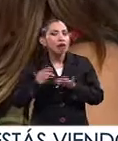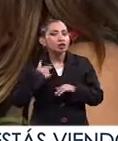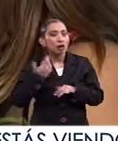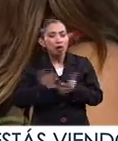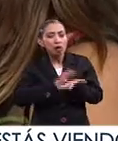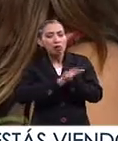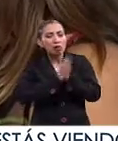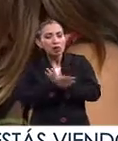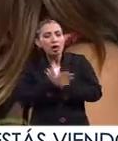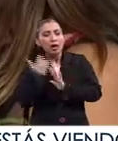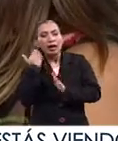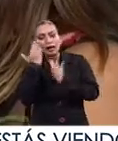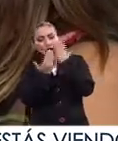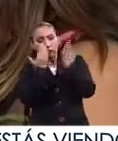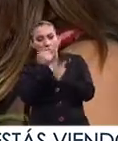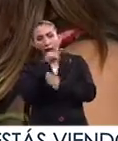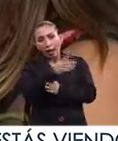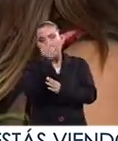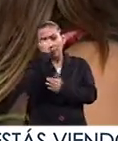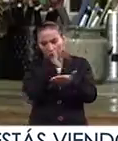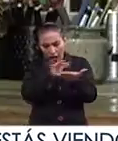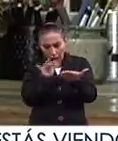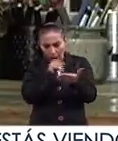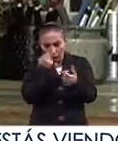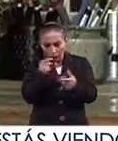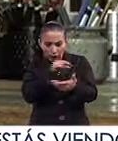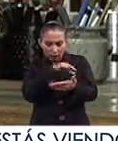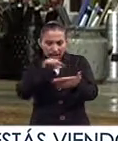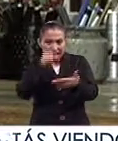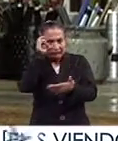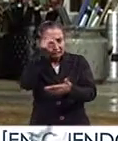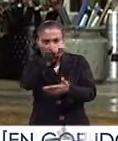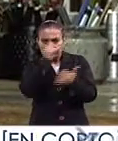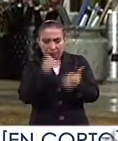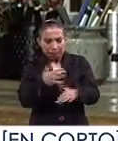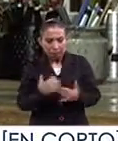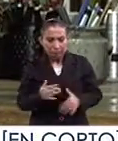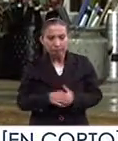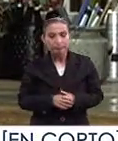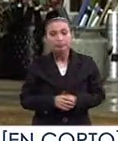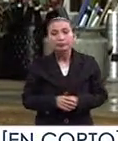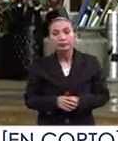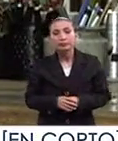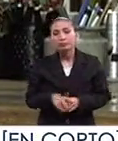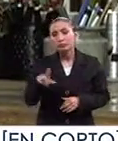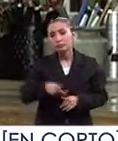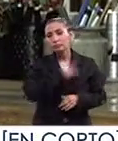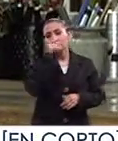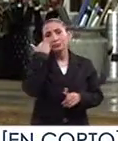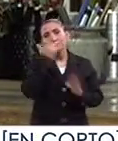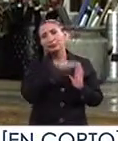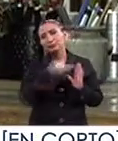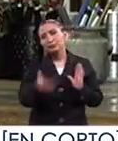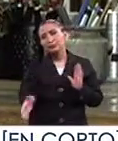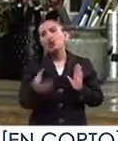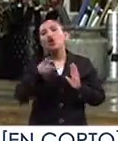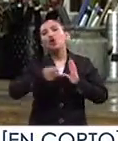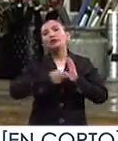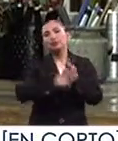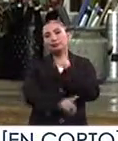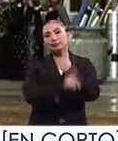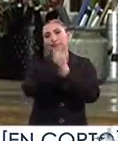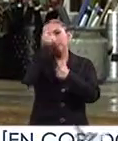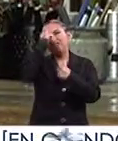la disciplina de la academia y aprender a leer música, cosa que costó mucho trabajo. Uh-huh. Y después de un tiempo tuve otra